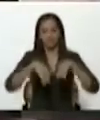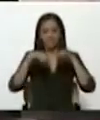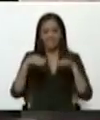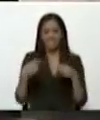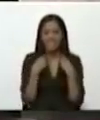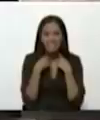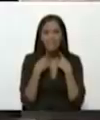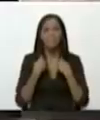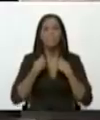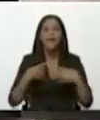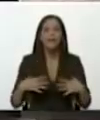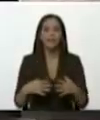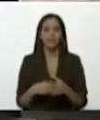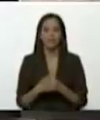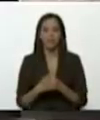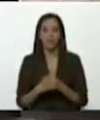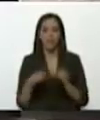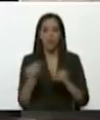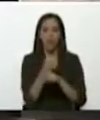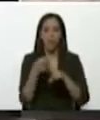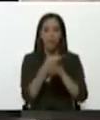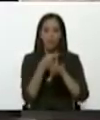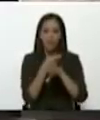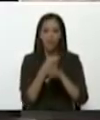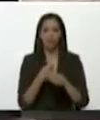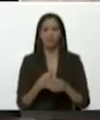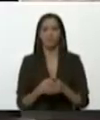en los golpes de Estado.